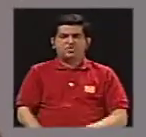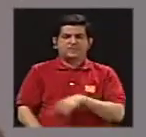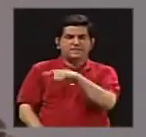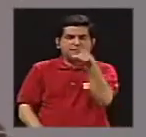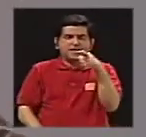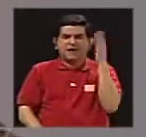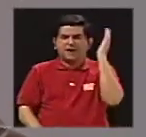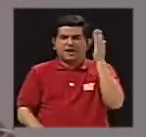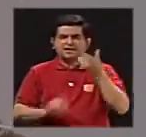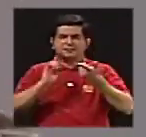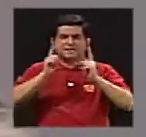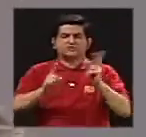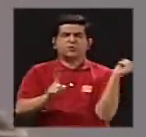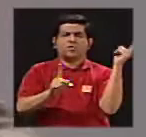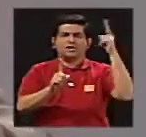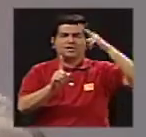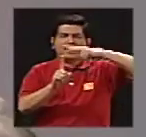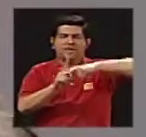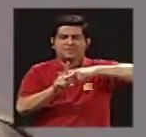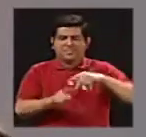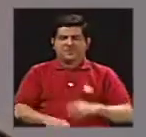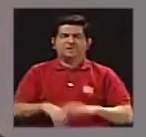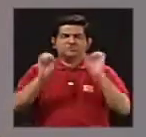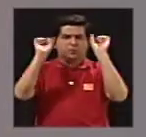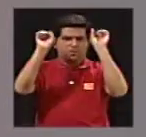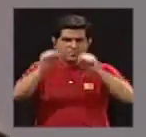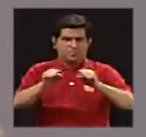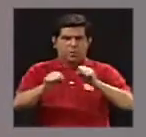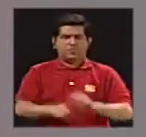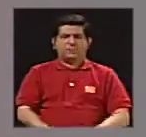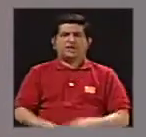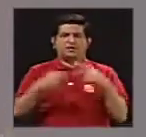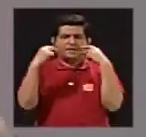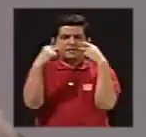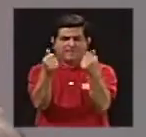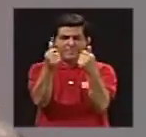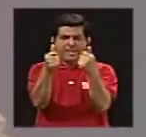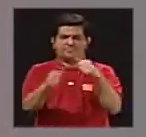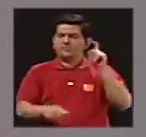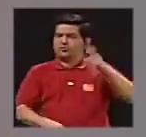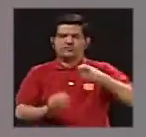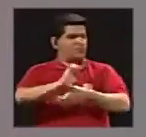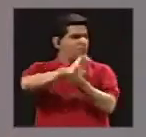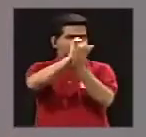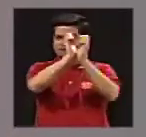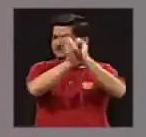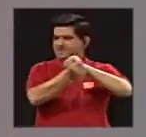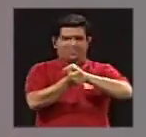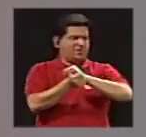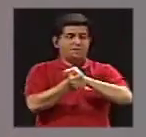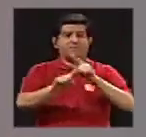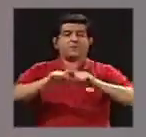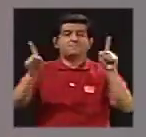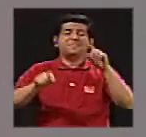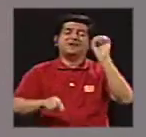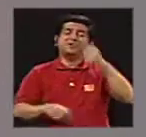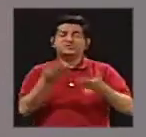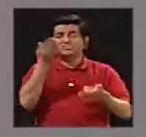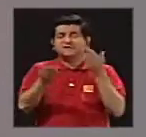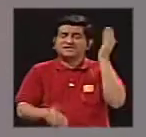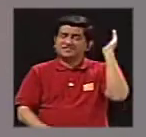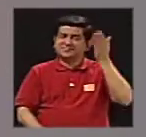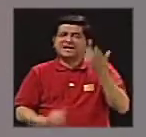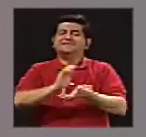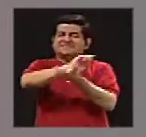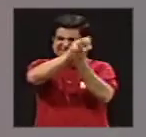esas ponencias serán de ejecución que se pueden hacer de que son de ejecución inmediata que no lleva modificaciones pero si hay ponencias que